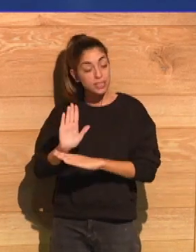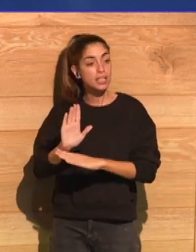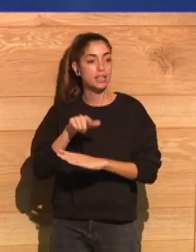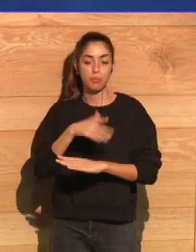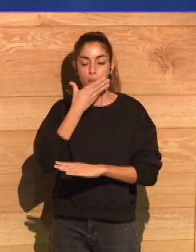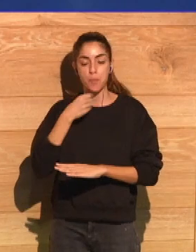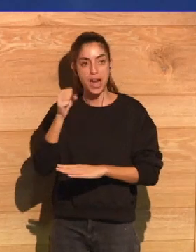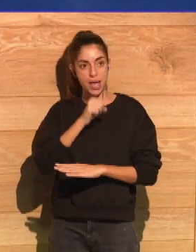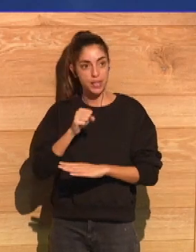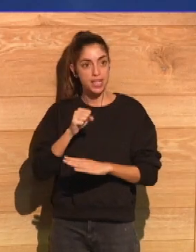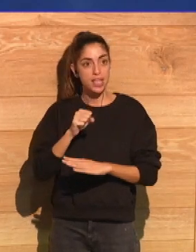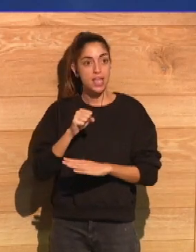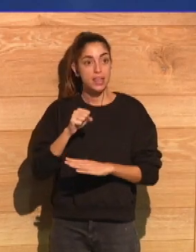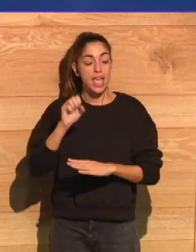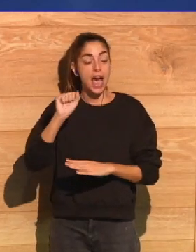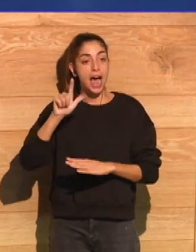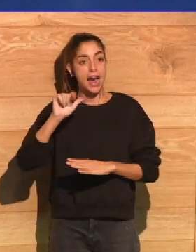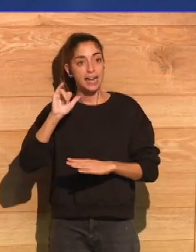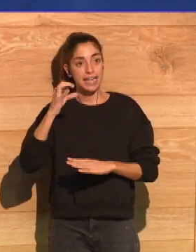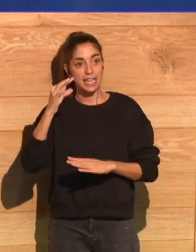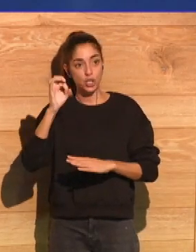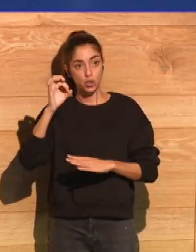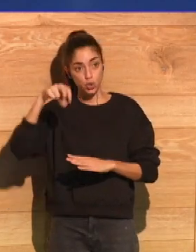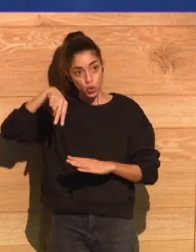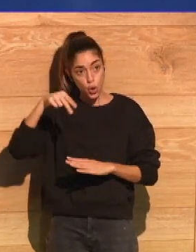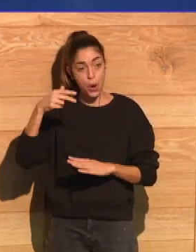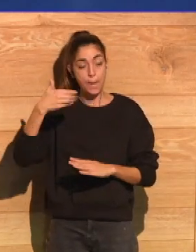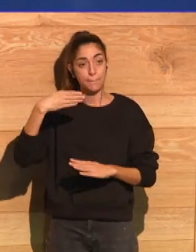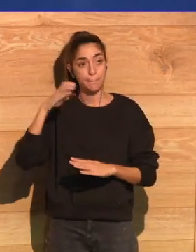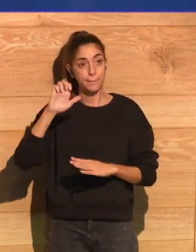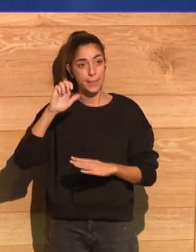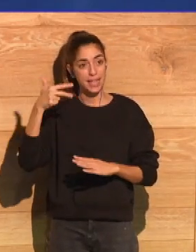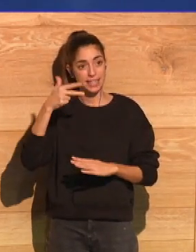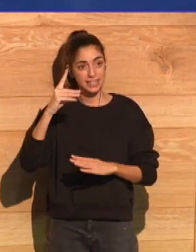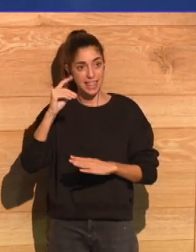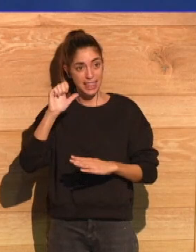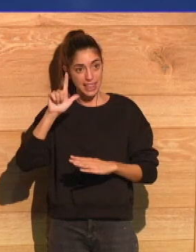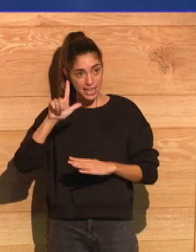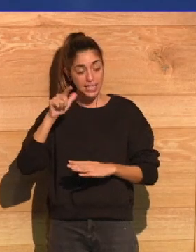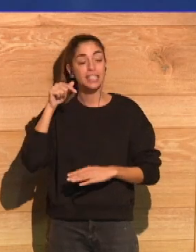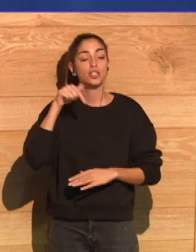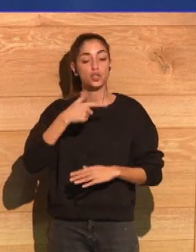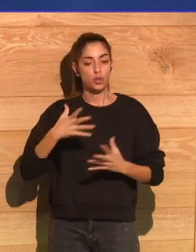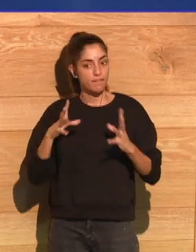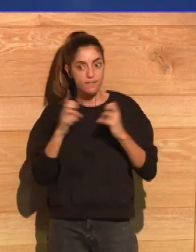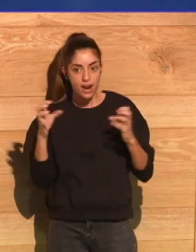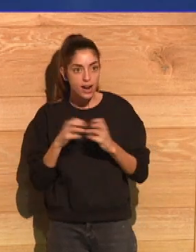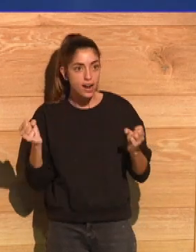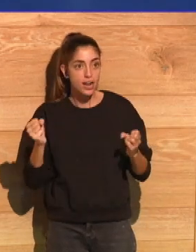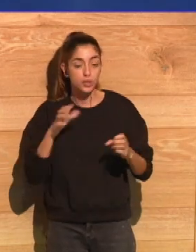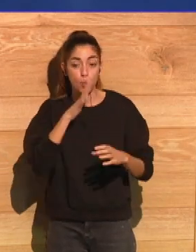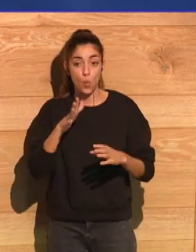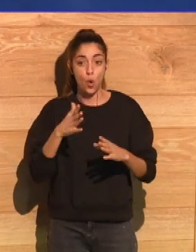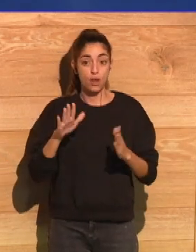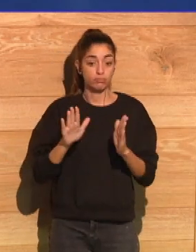de Alison Bechdel, del que teníamos muchísimas ganas. Teníamos muchas ganas de tener noticias de Alison Bechdel, porque su anterior